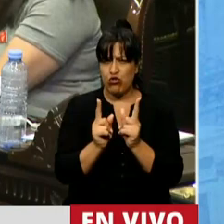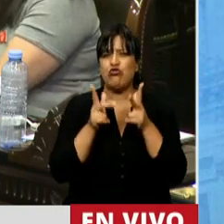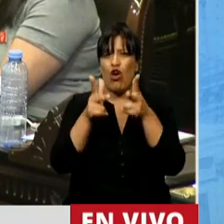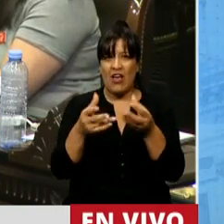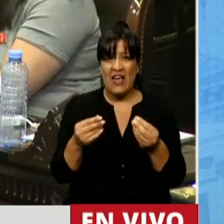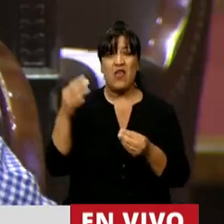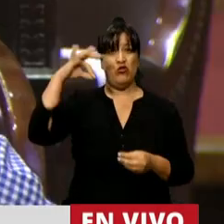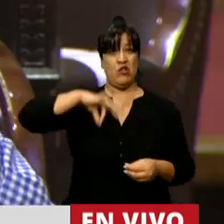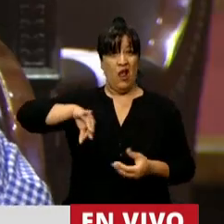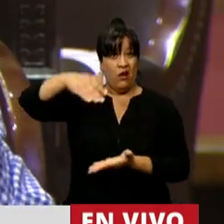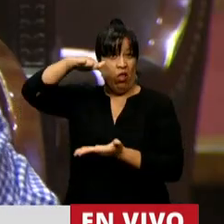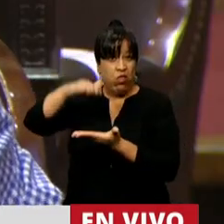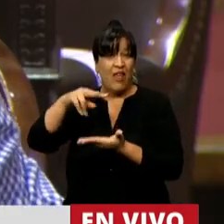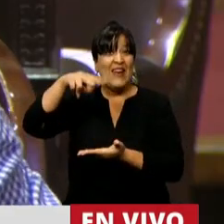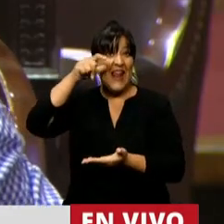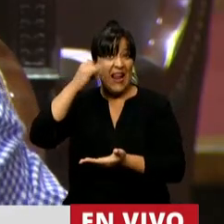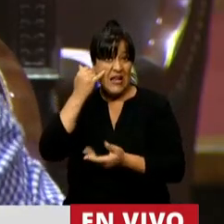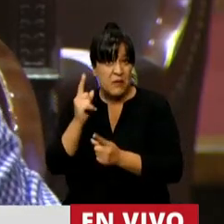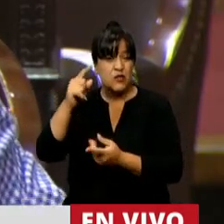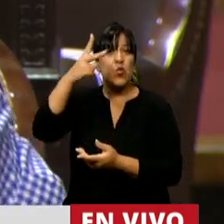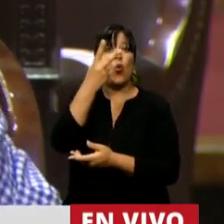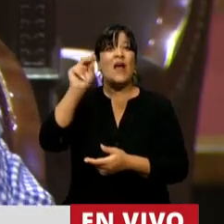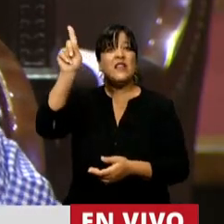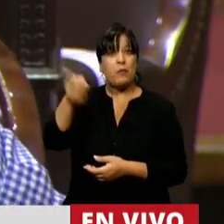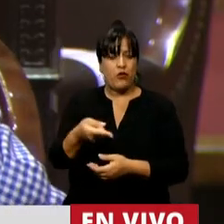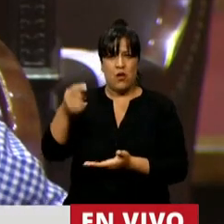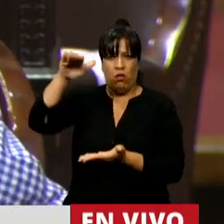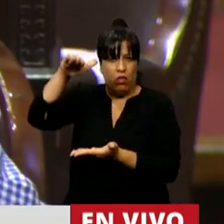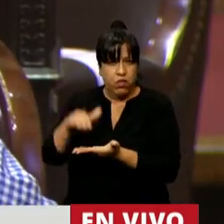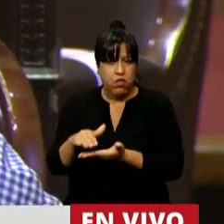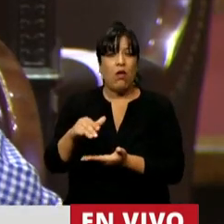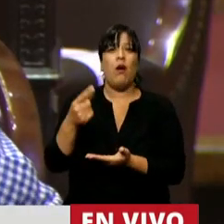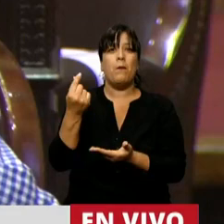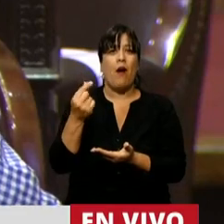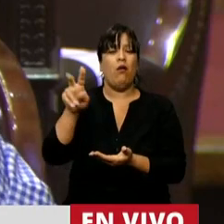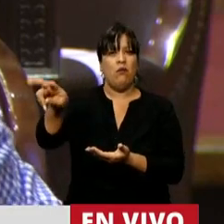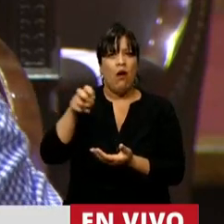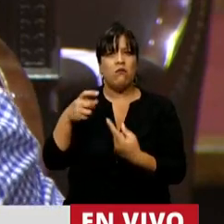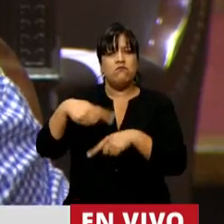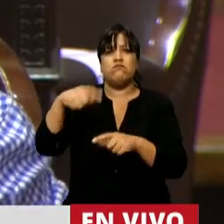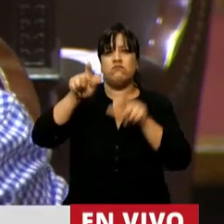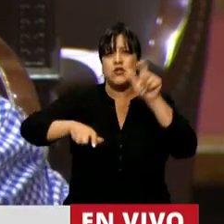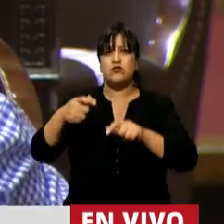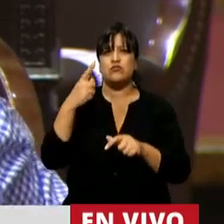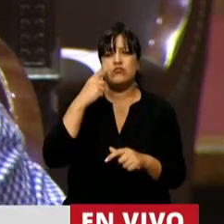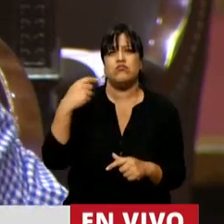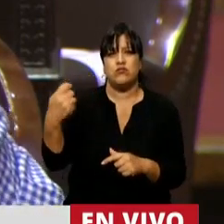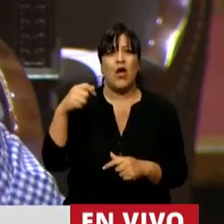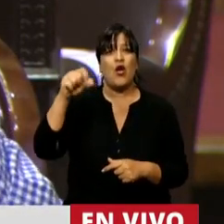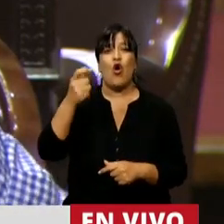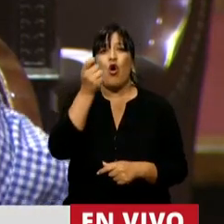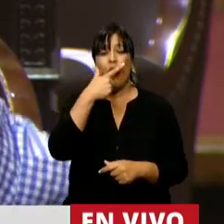salario de Nelly se disminuyó un 20%. El poder adquisitivo de los jubilados y las jubiladas en el gobierno